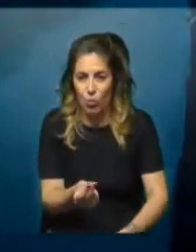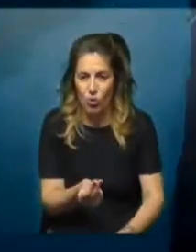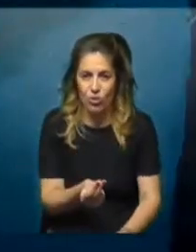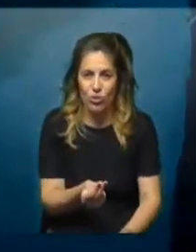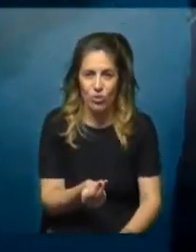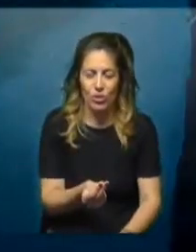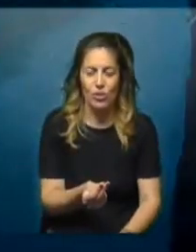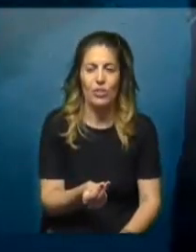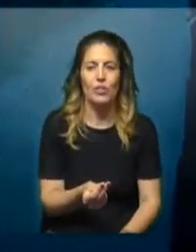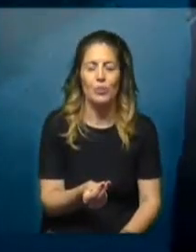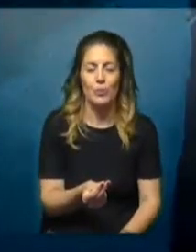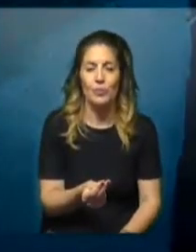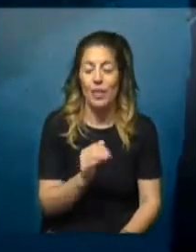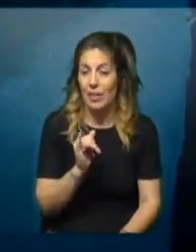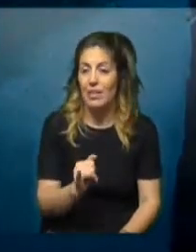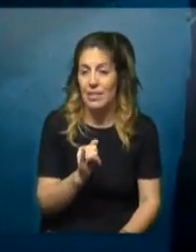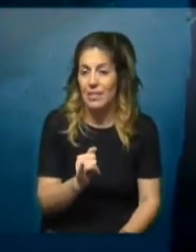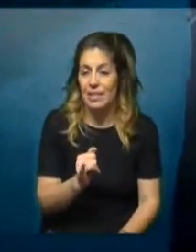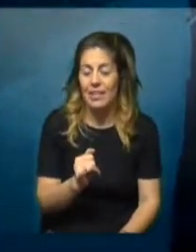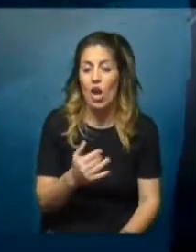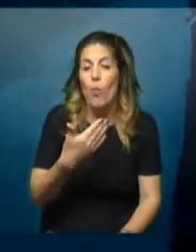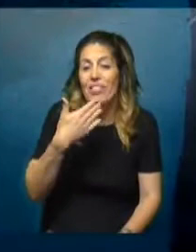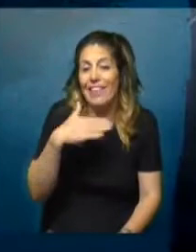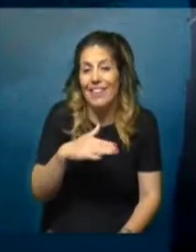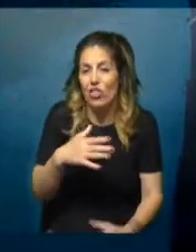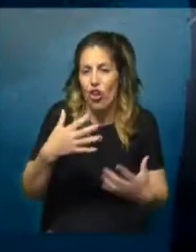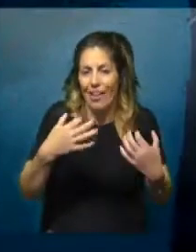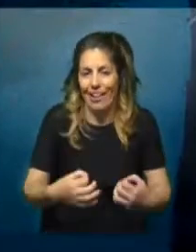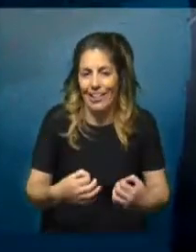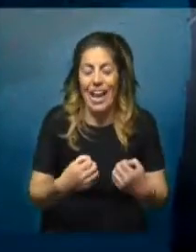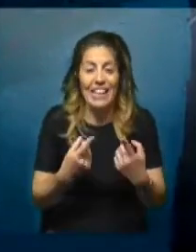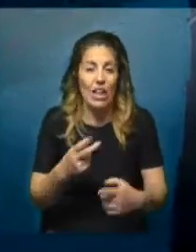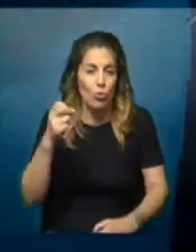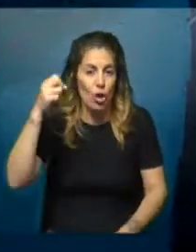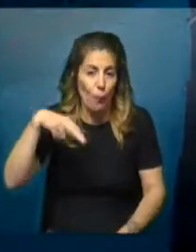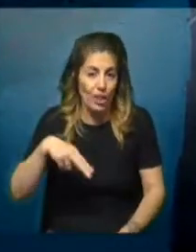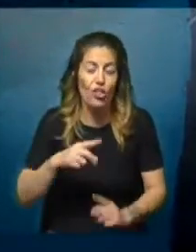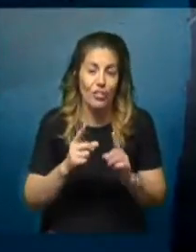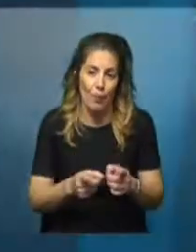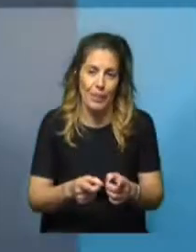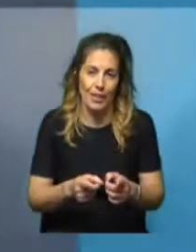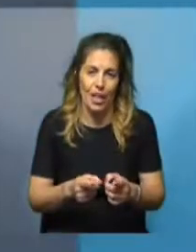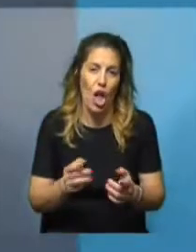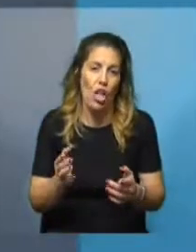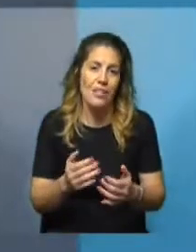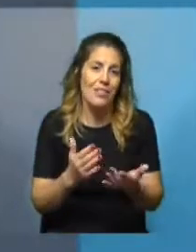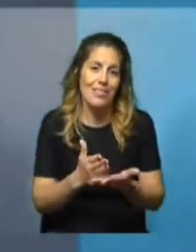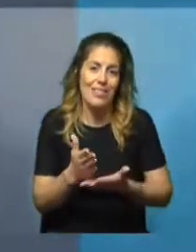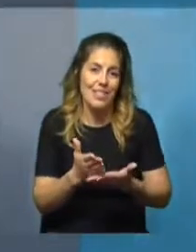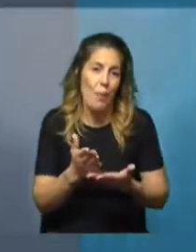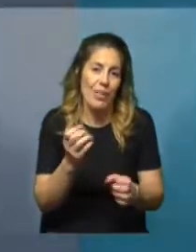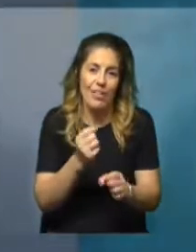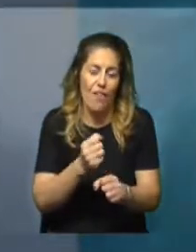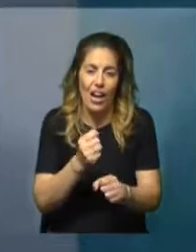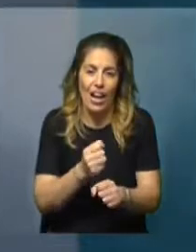y sí estás interpretando la realidad y dando una opinión entonces este todo el tiempo estamos trabajando con